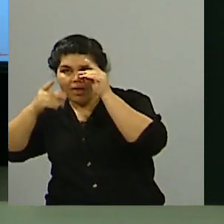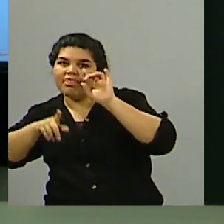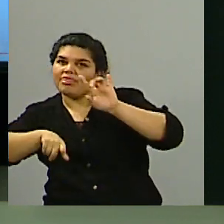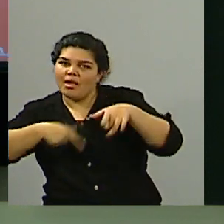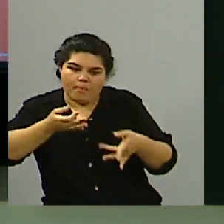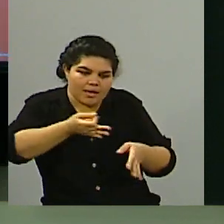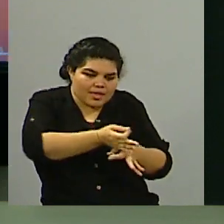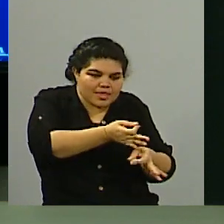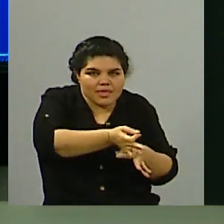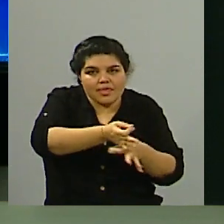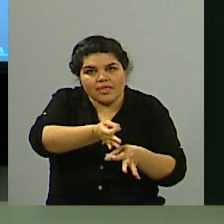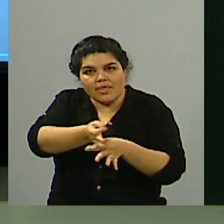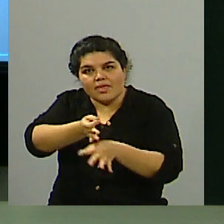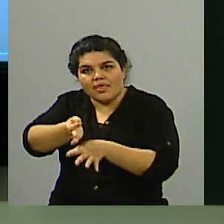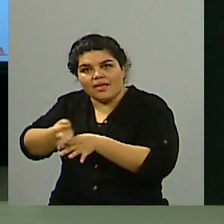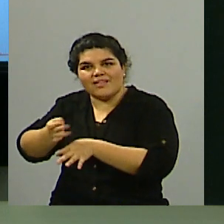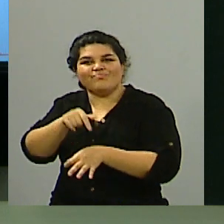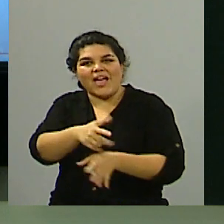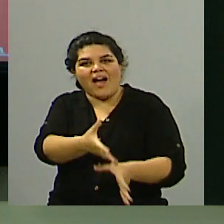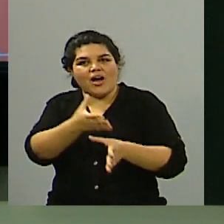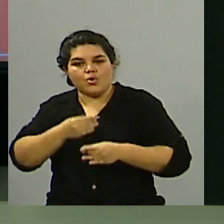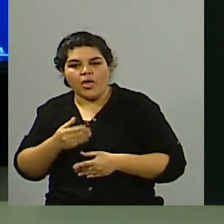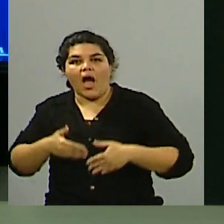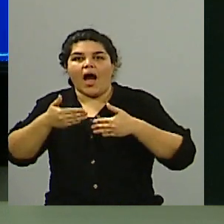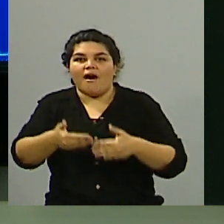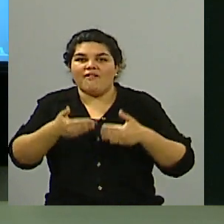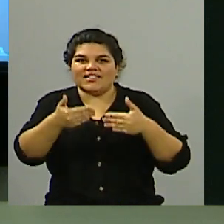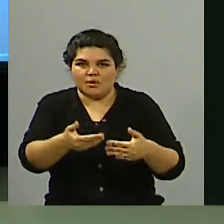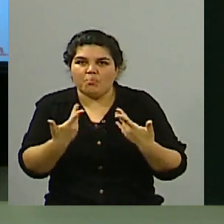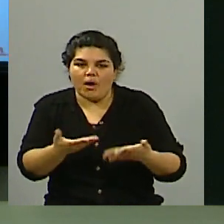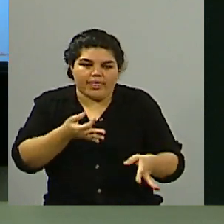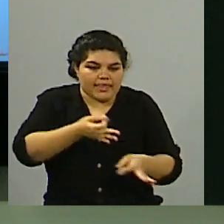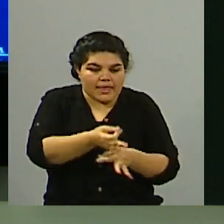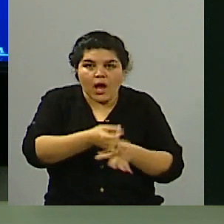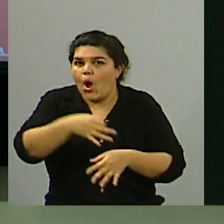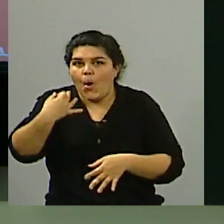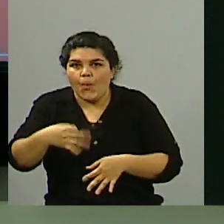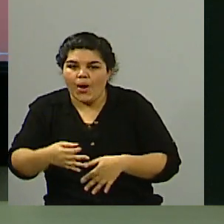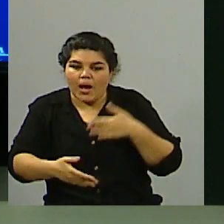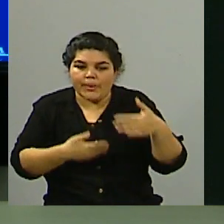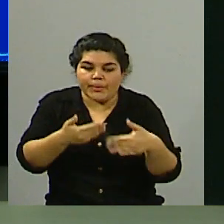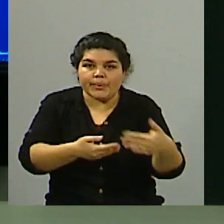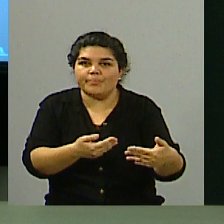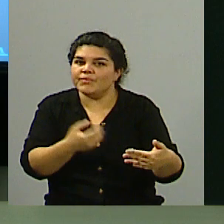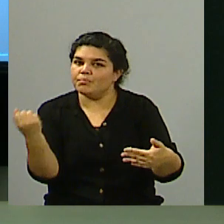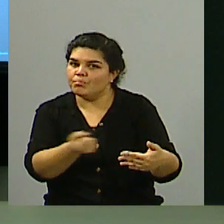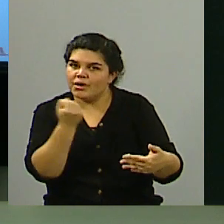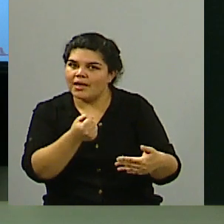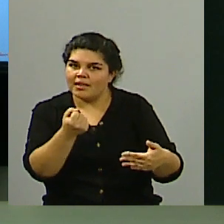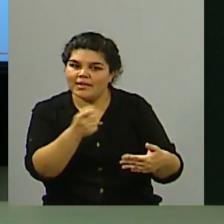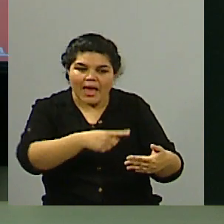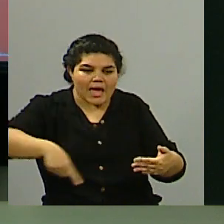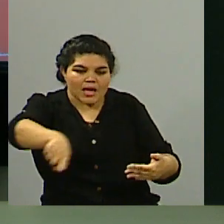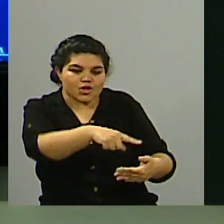nos permite a nosotros también avanzar o exigir cosas más avanzadas, en la medida que nosotros las conocemos, poder exigirle a quienes vienen